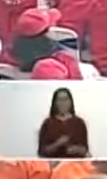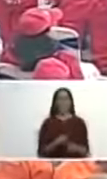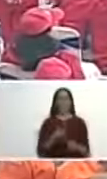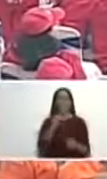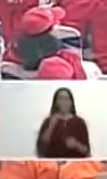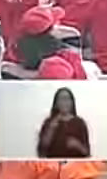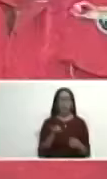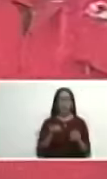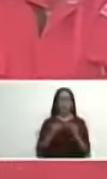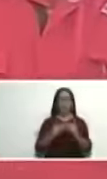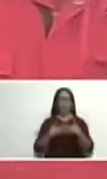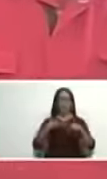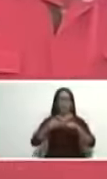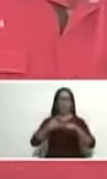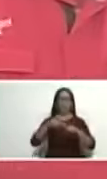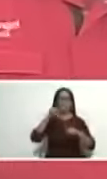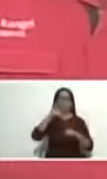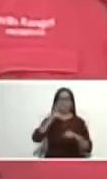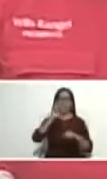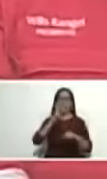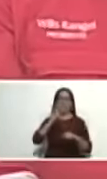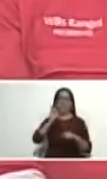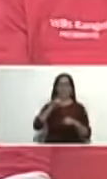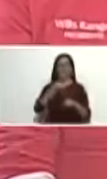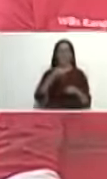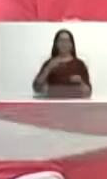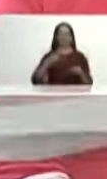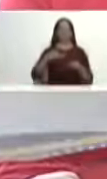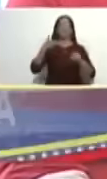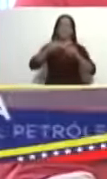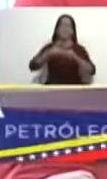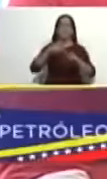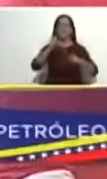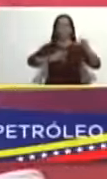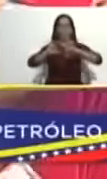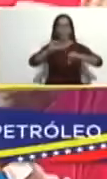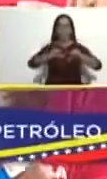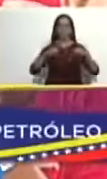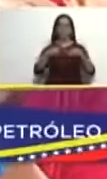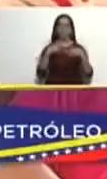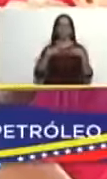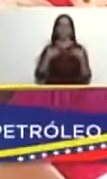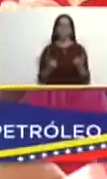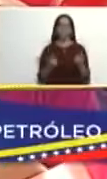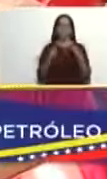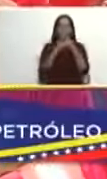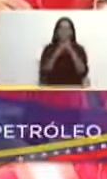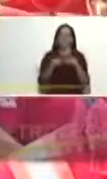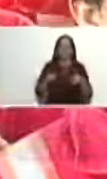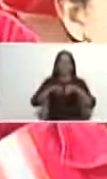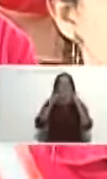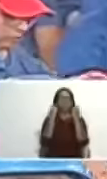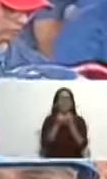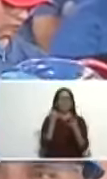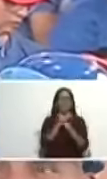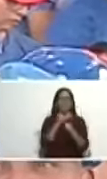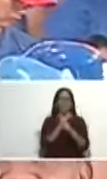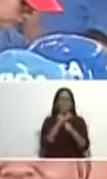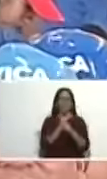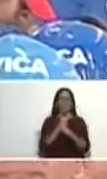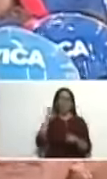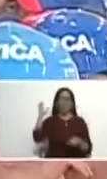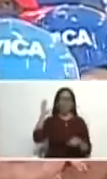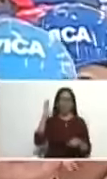PDVSA, CBG, Petroquímica, el sector salud, aquí está toda la clase trabajadora del